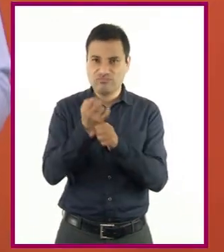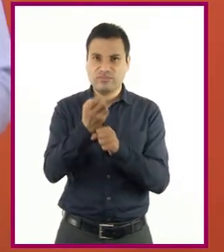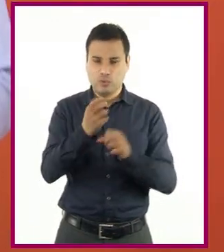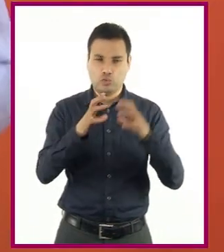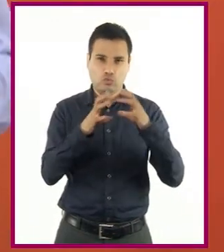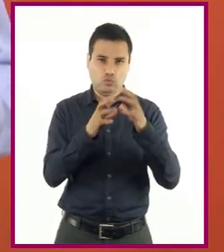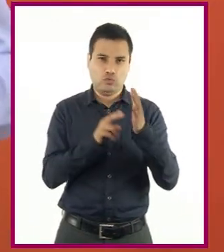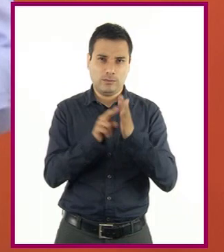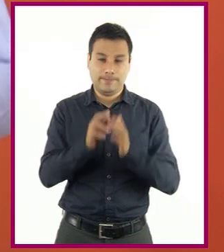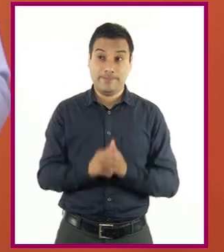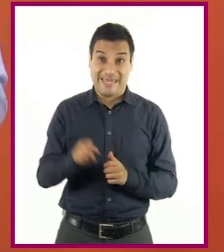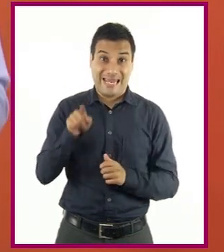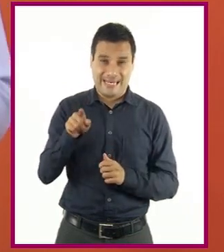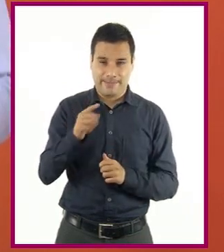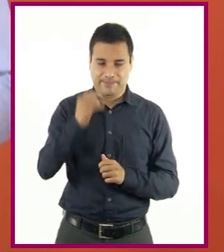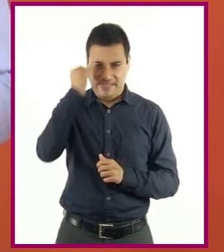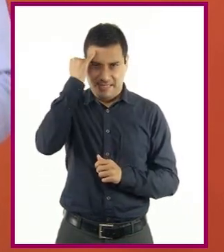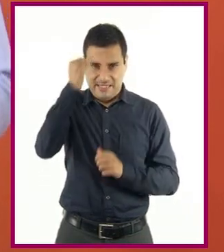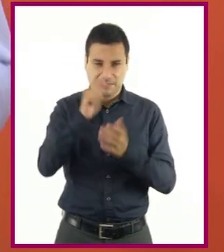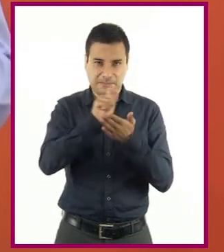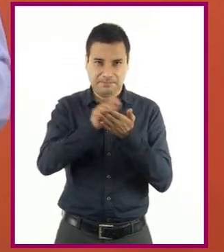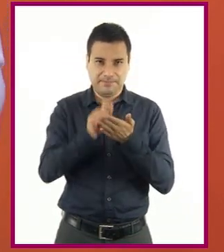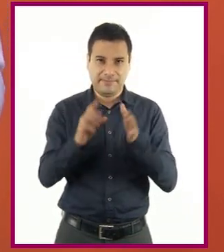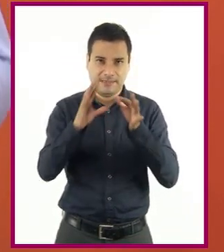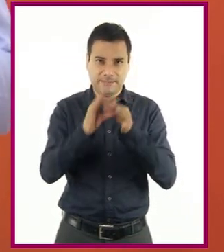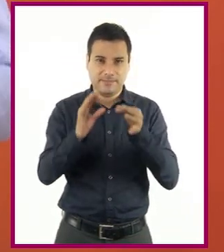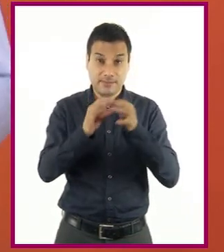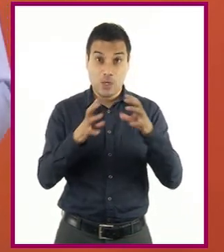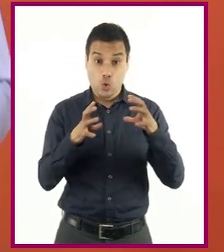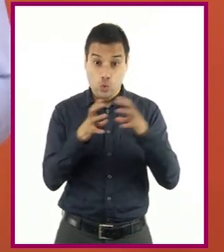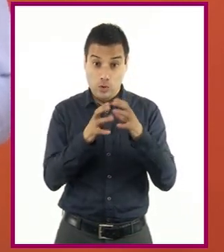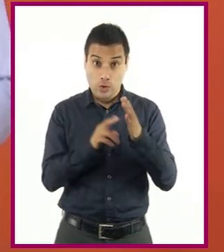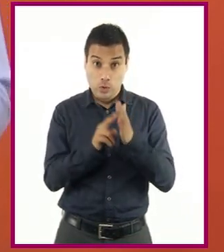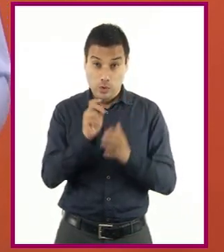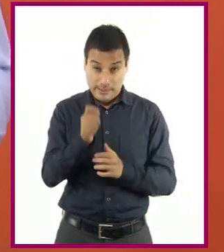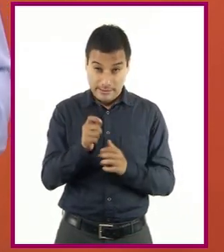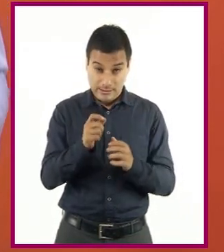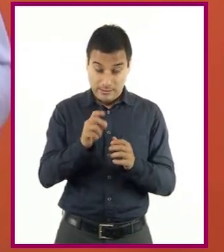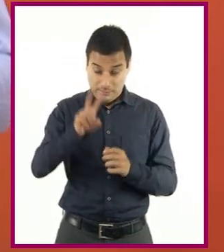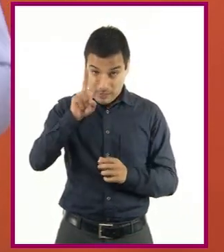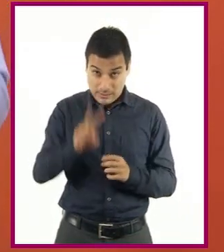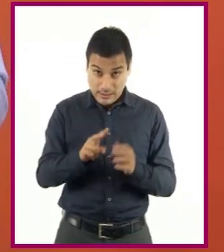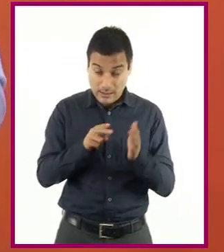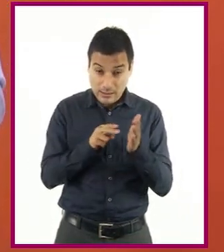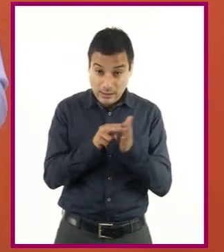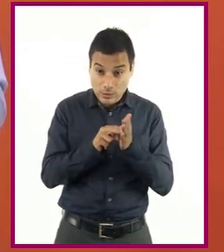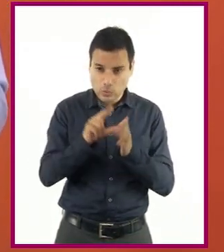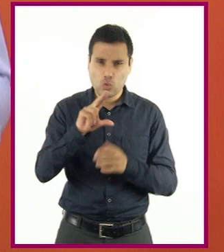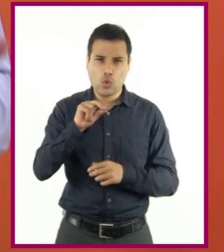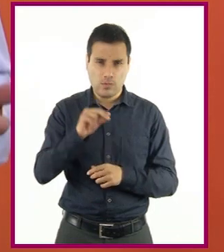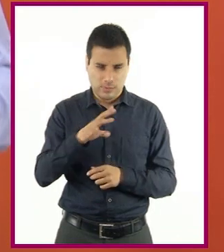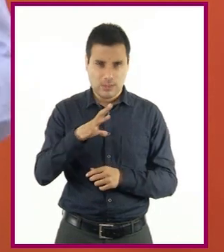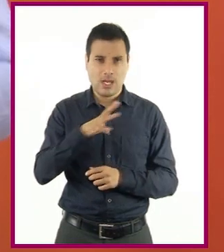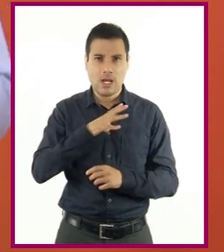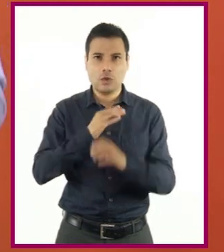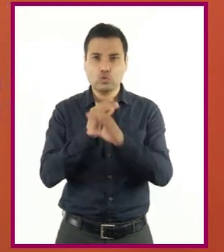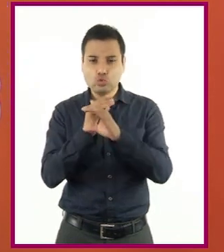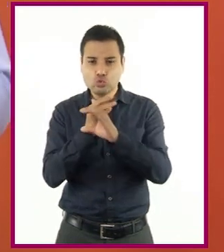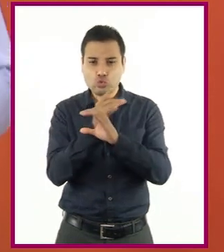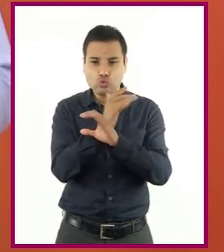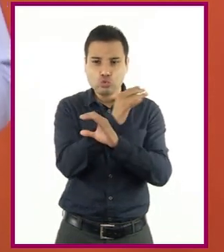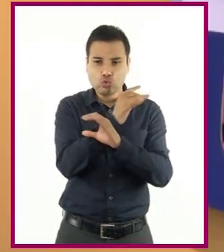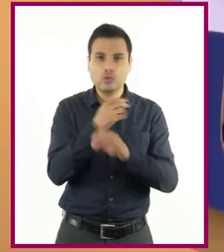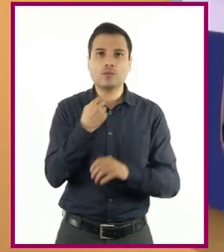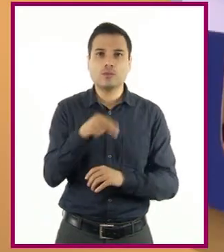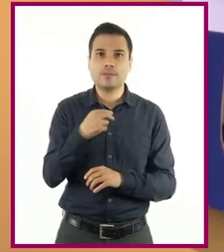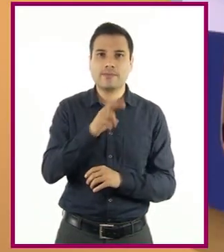teoría que propone Hawking, los agujeros negros no son del todo negros, sino que emiten radiación, llamada radiación de